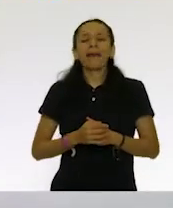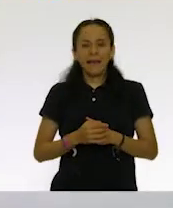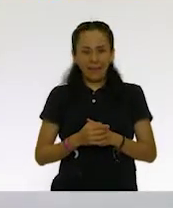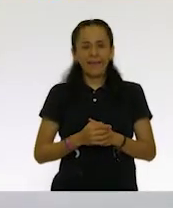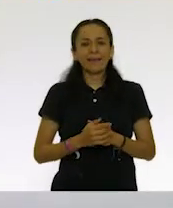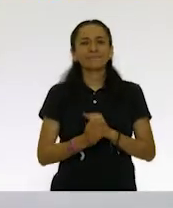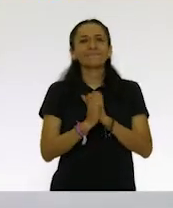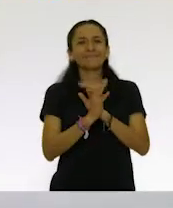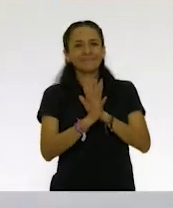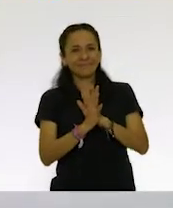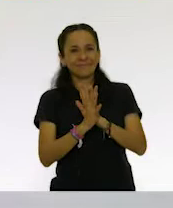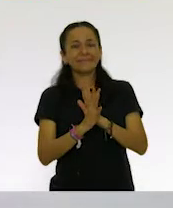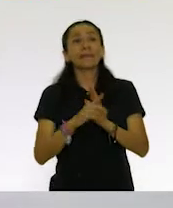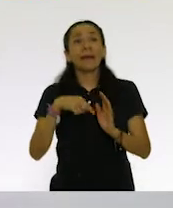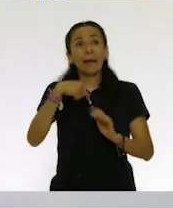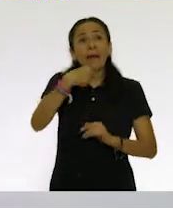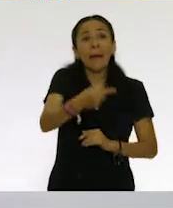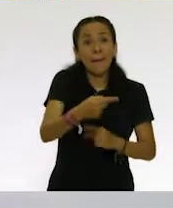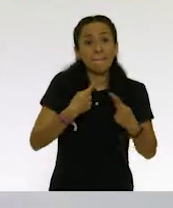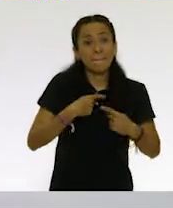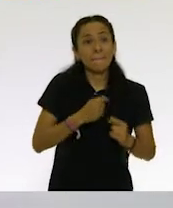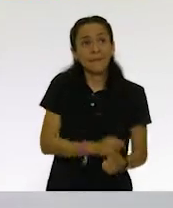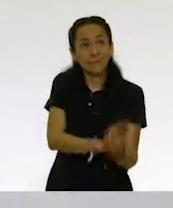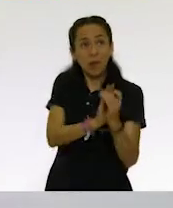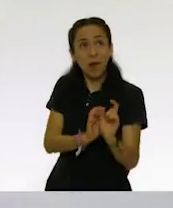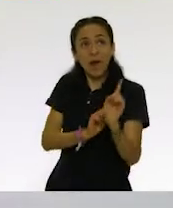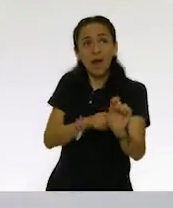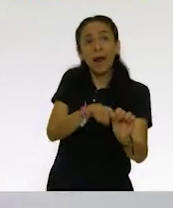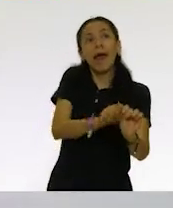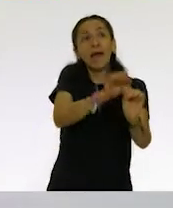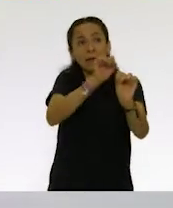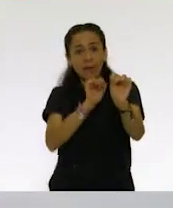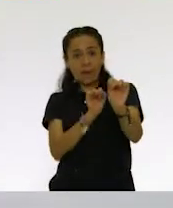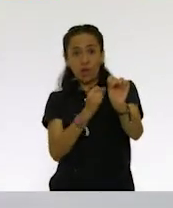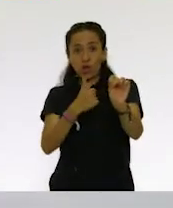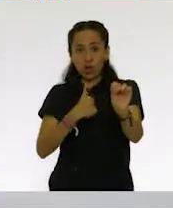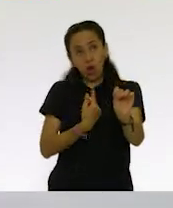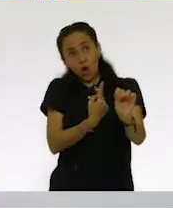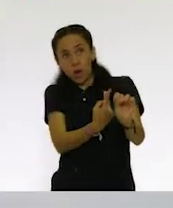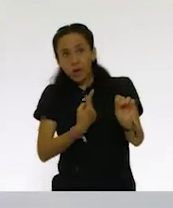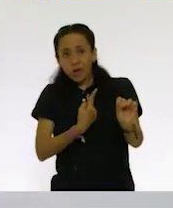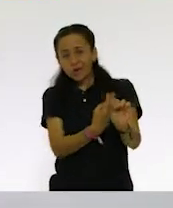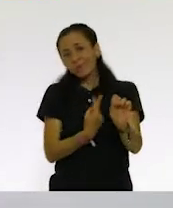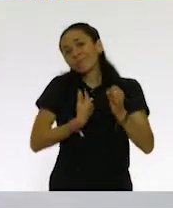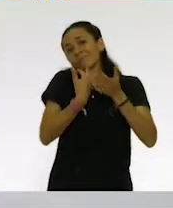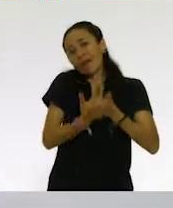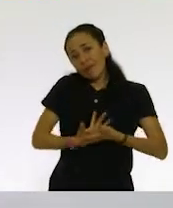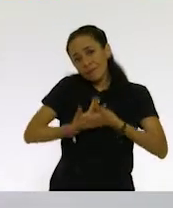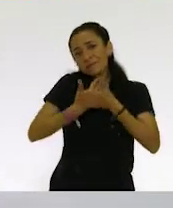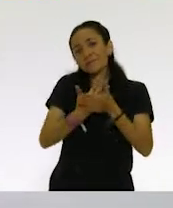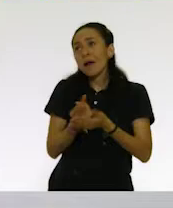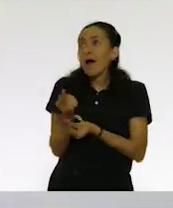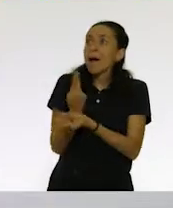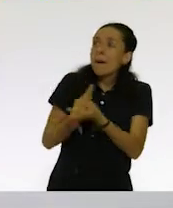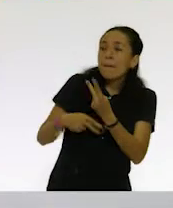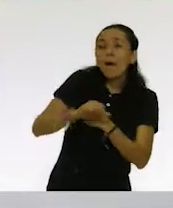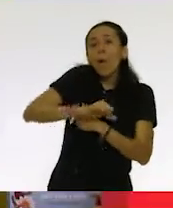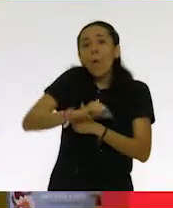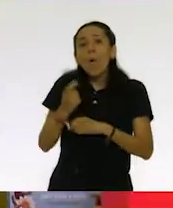mí y yo tuvimos que esperar a que llegara el siguiente transporte porque ya no alcanzamos lugar en el primero que